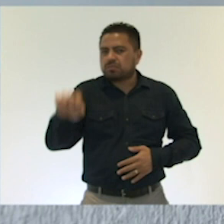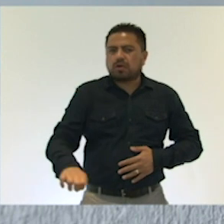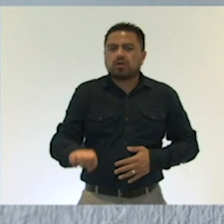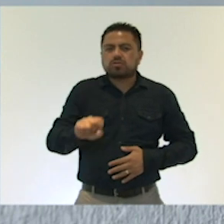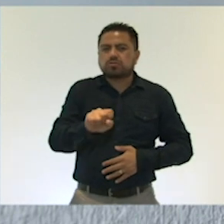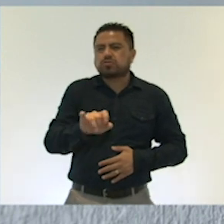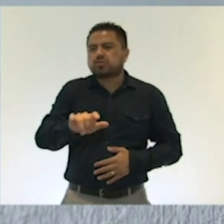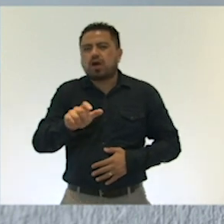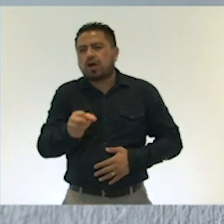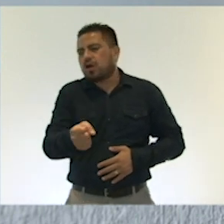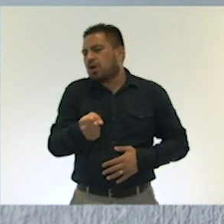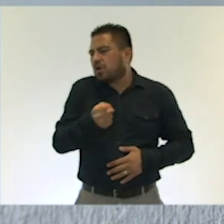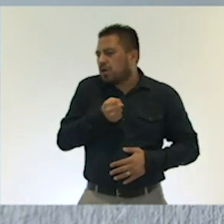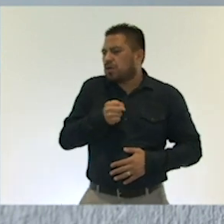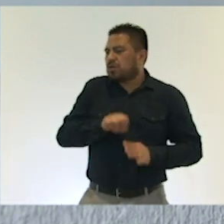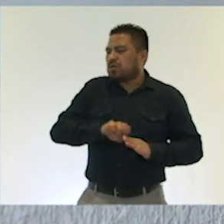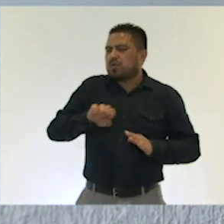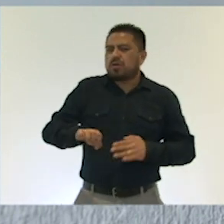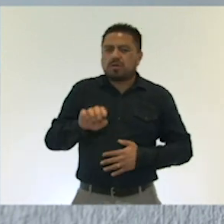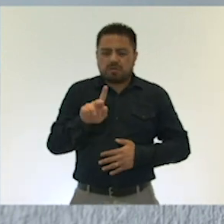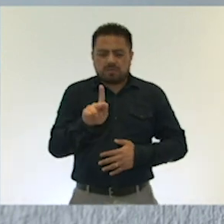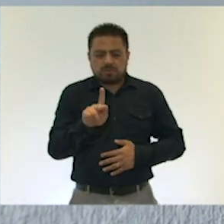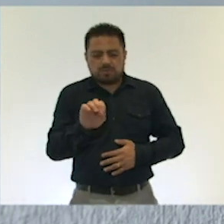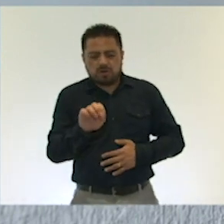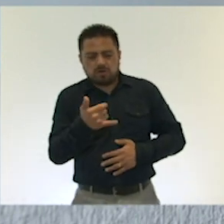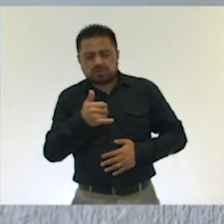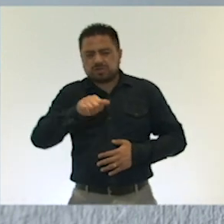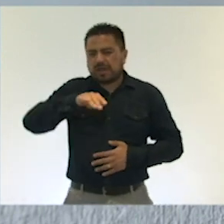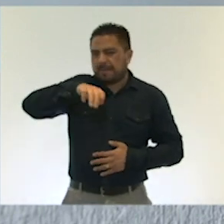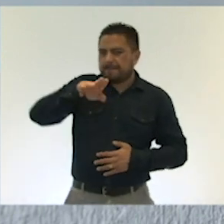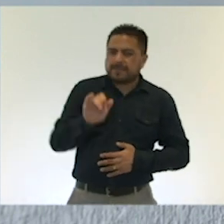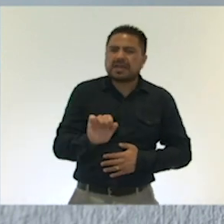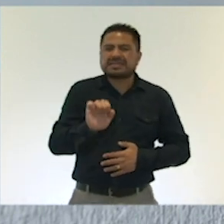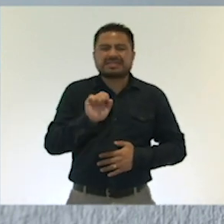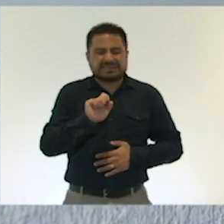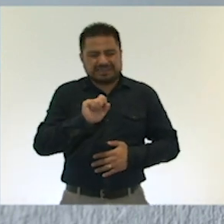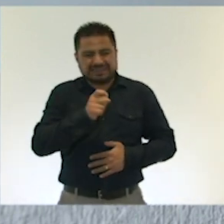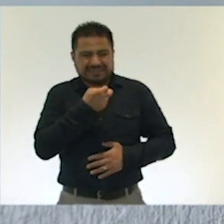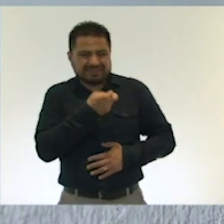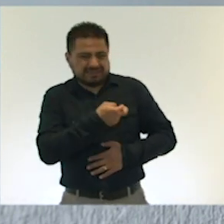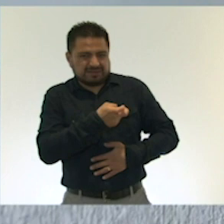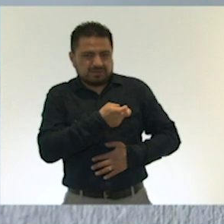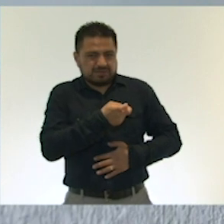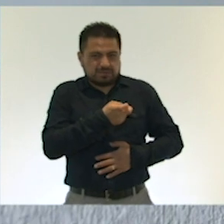solo de xilófono por Jean Bess, la obertura, por supuesto,